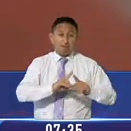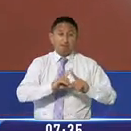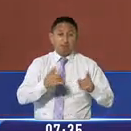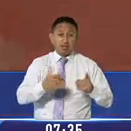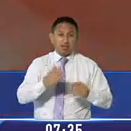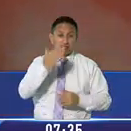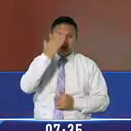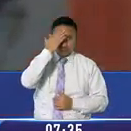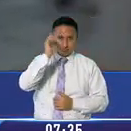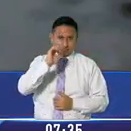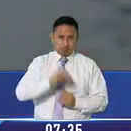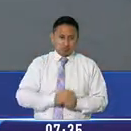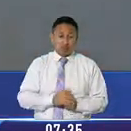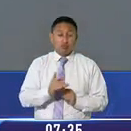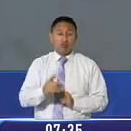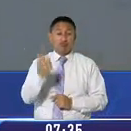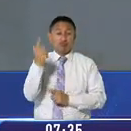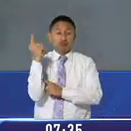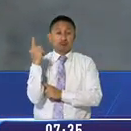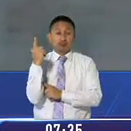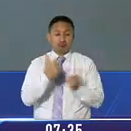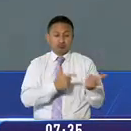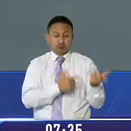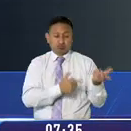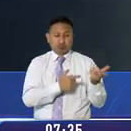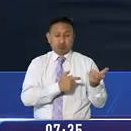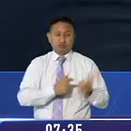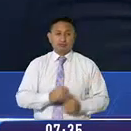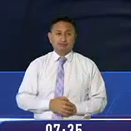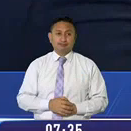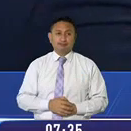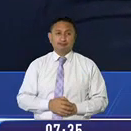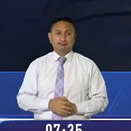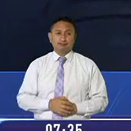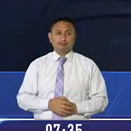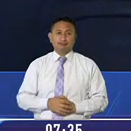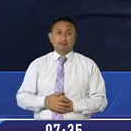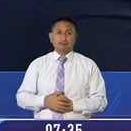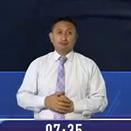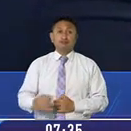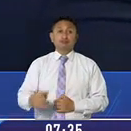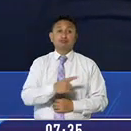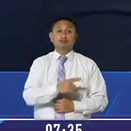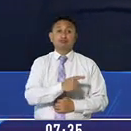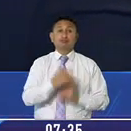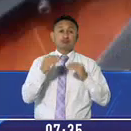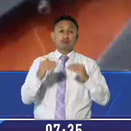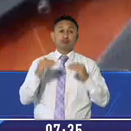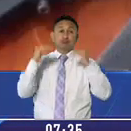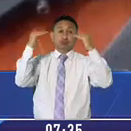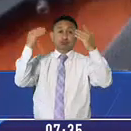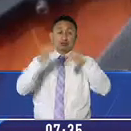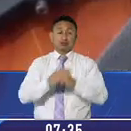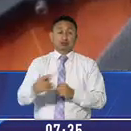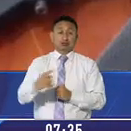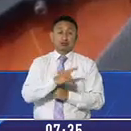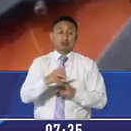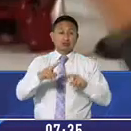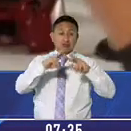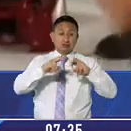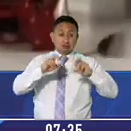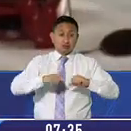se utilizaron armas de grueso calibre. De acuerdo a un máster en criminalística, las armas largas más utilizadas por las